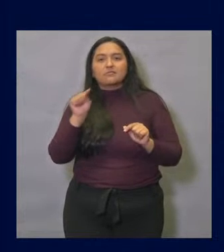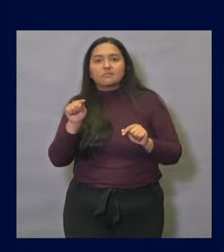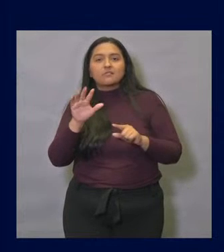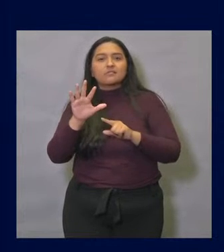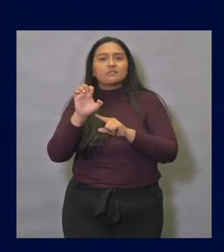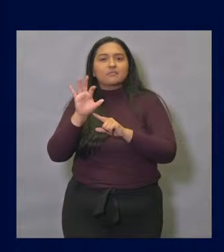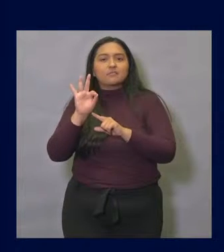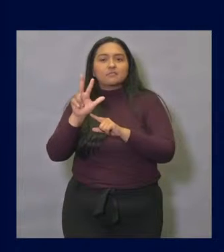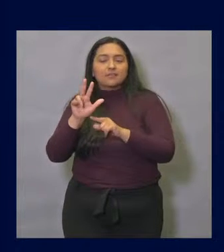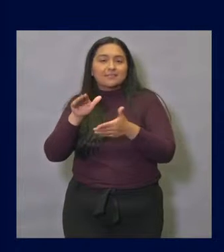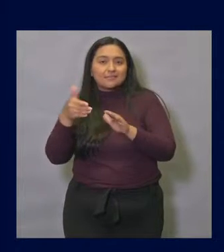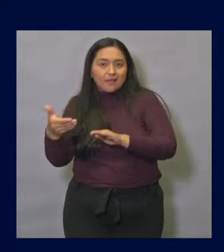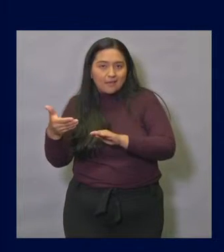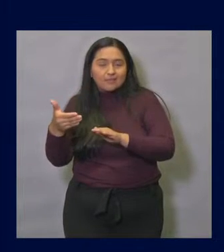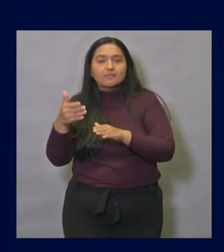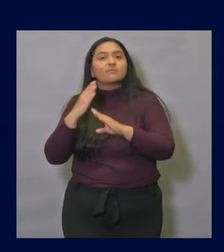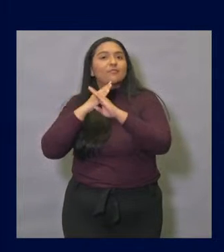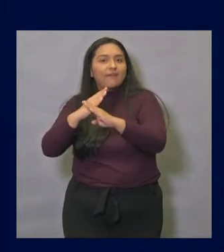593 muertes,